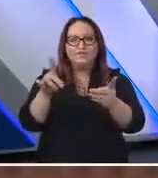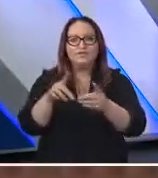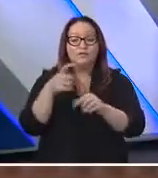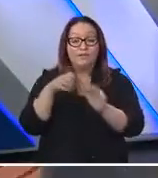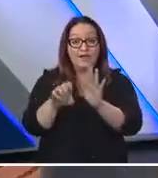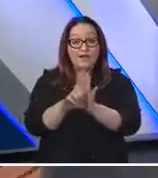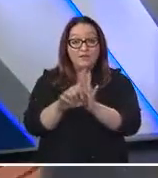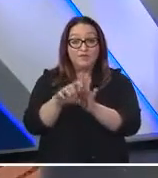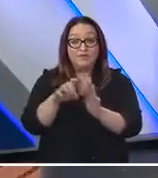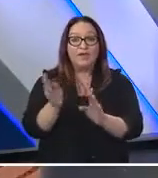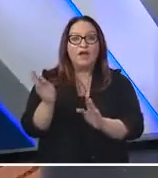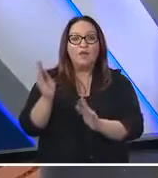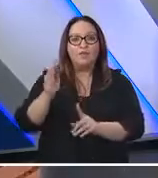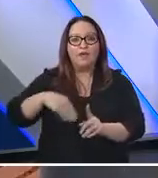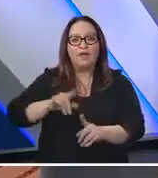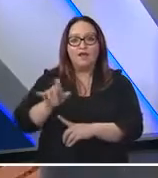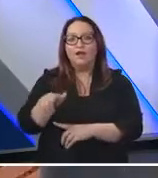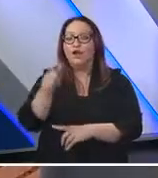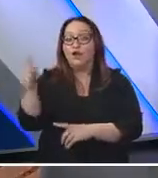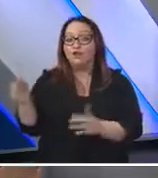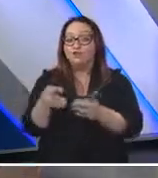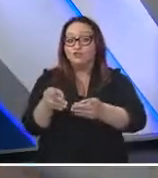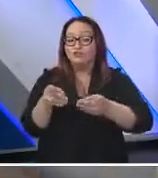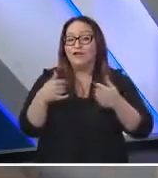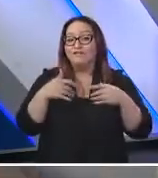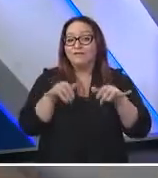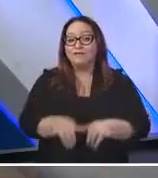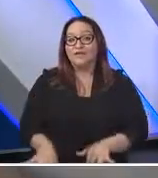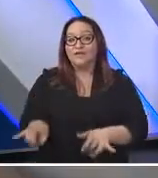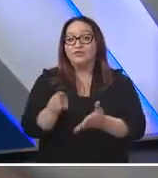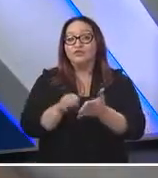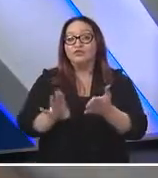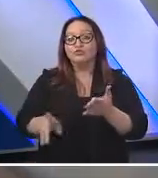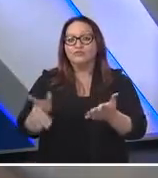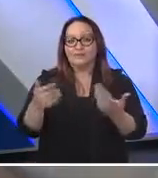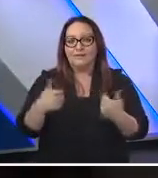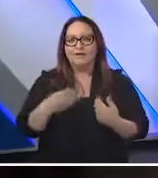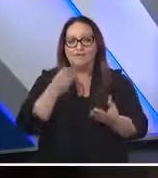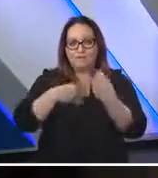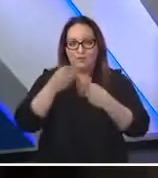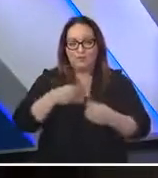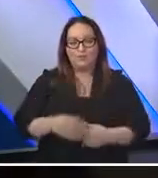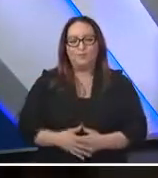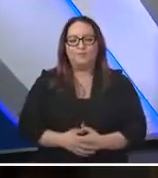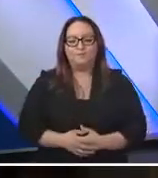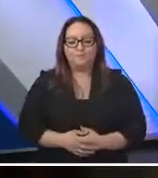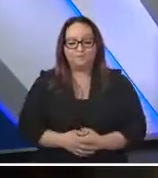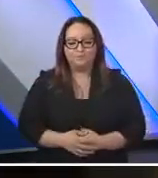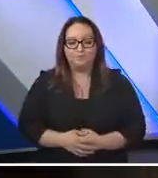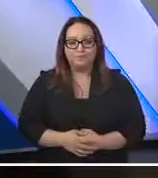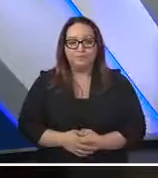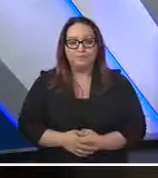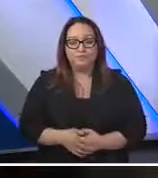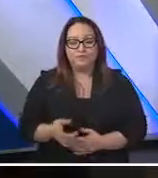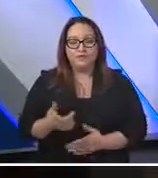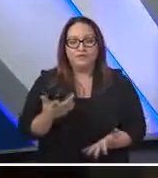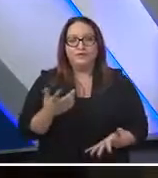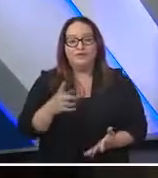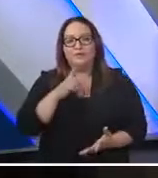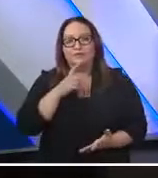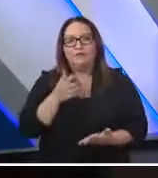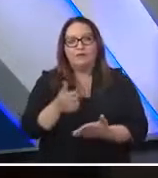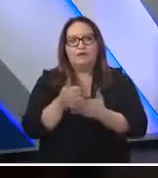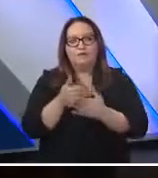ehrenberg aplica como otros para que los estudiantes reciban alimentos no es un ahorro